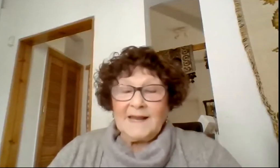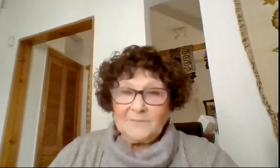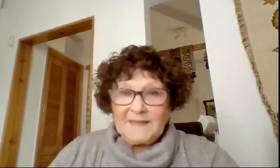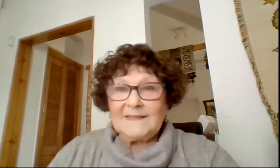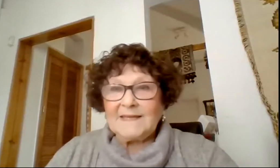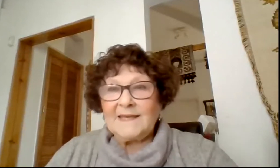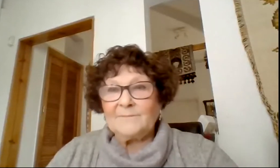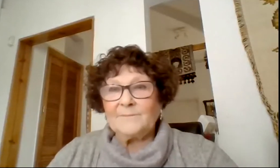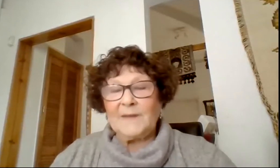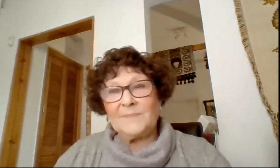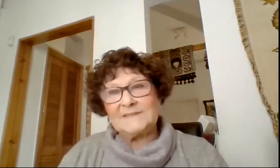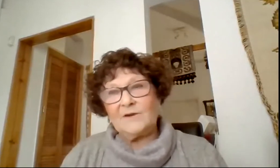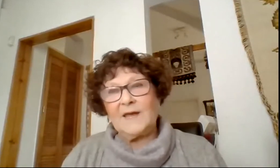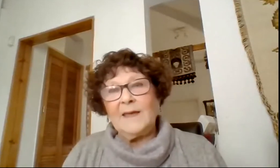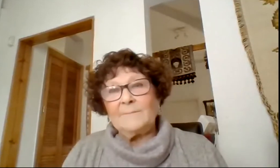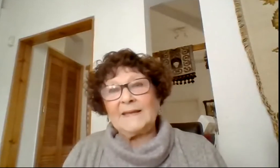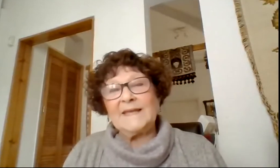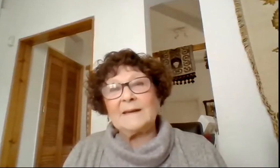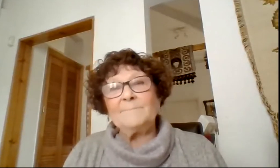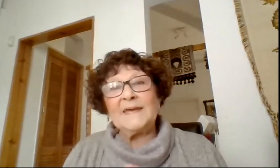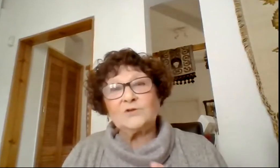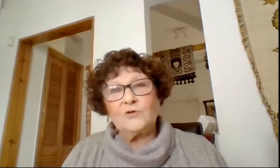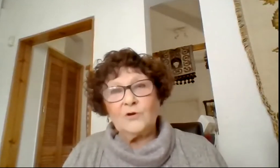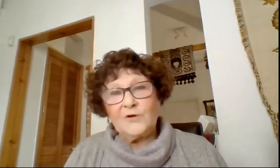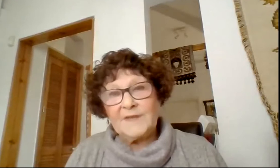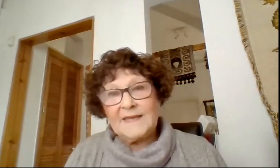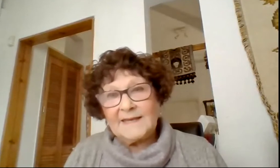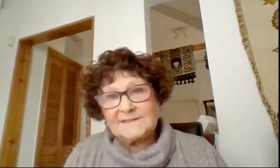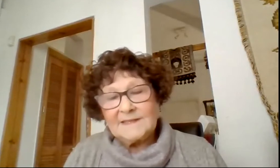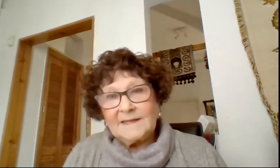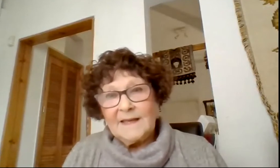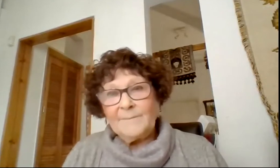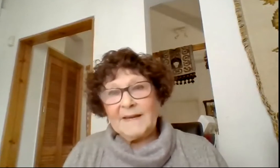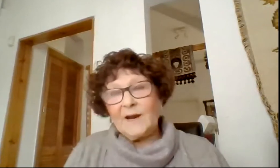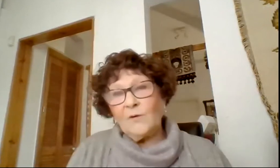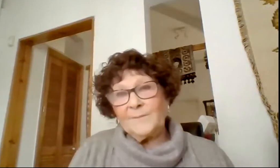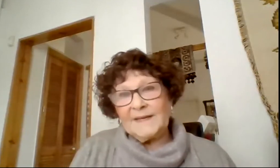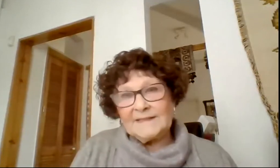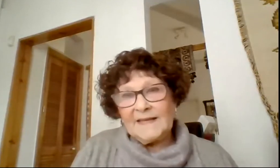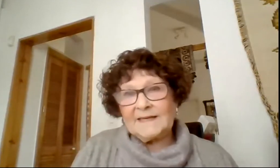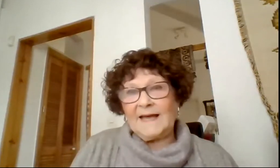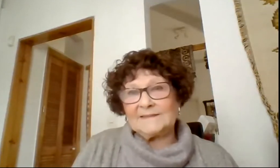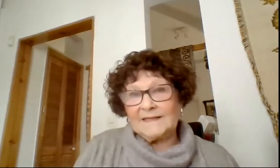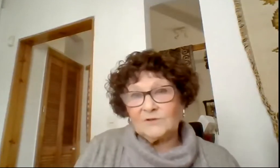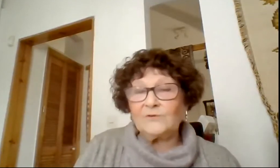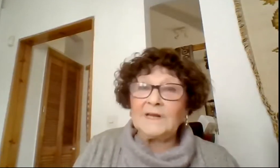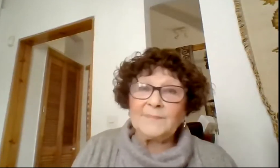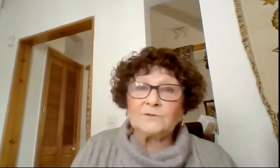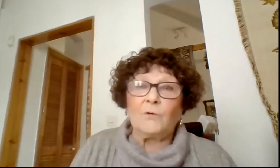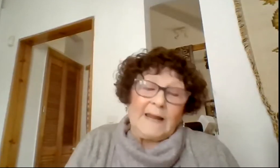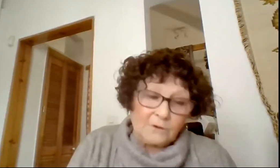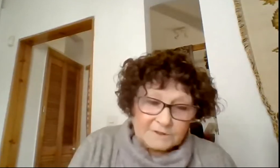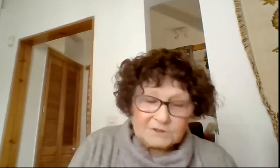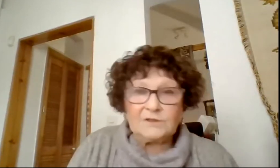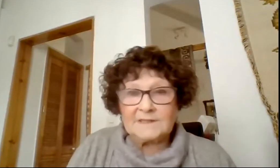fue realmente quien empezaron a plantear metodologías para comprender al trastorno del